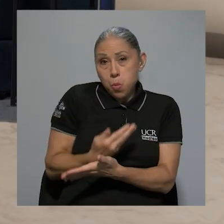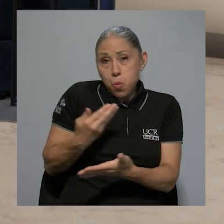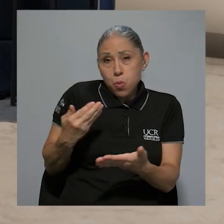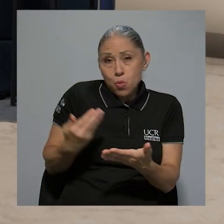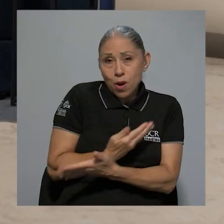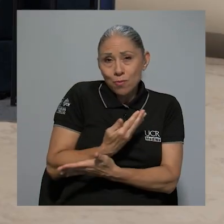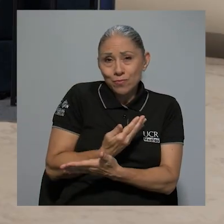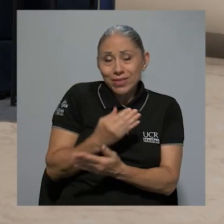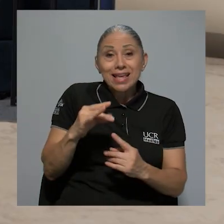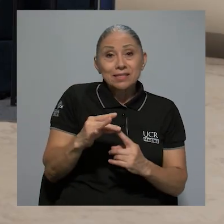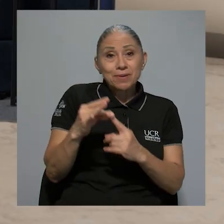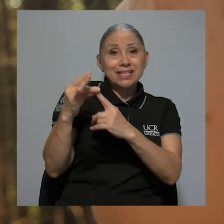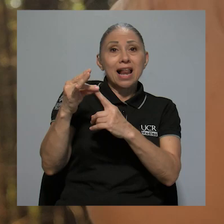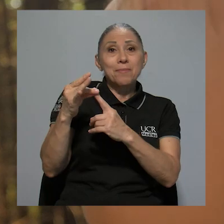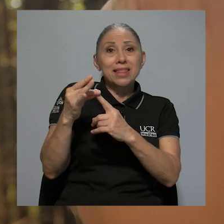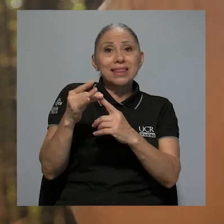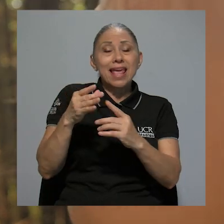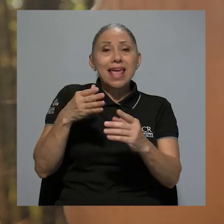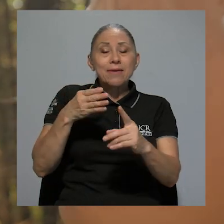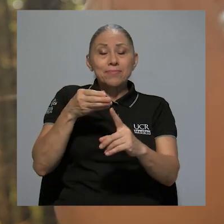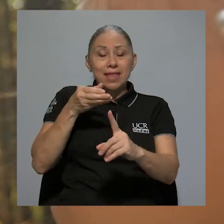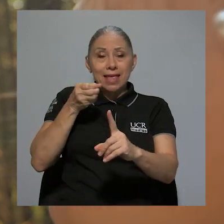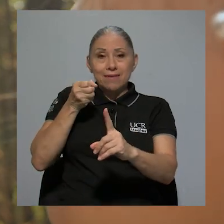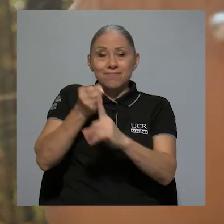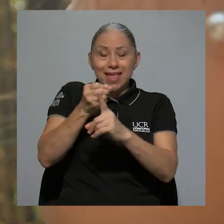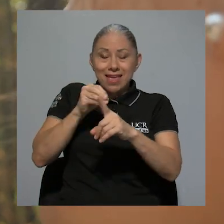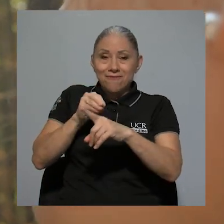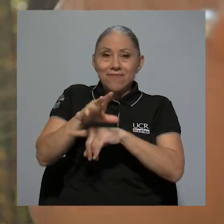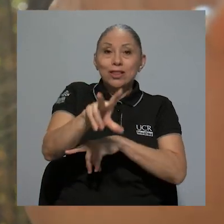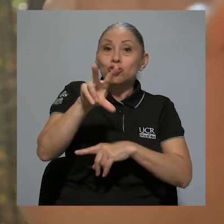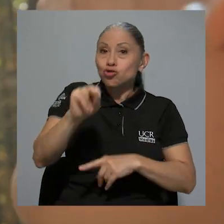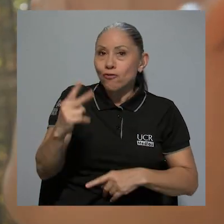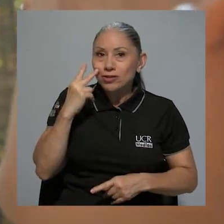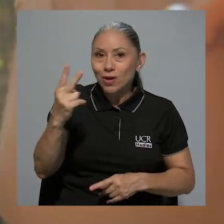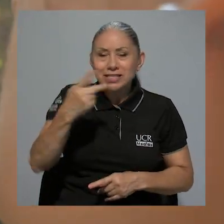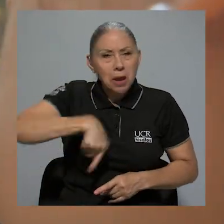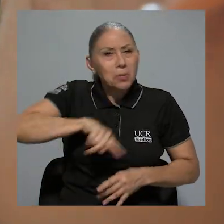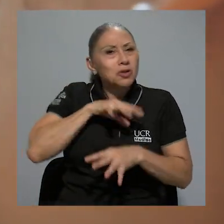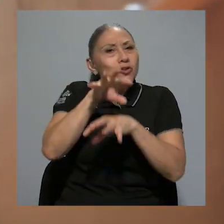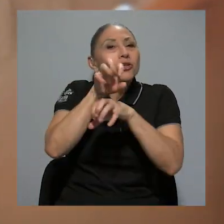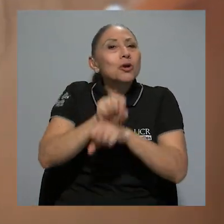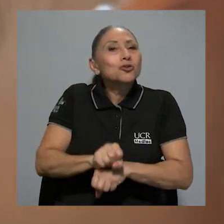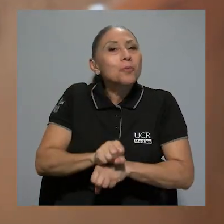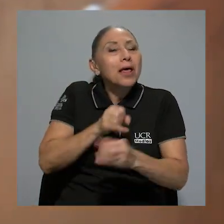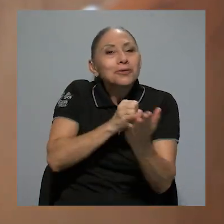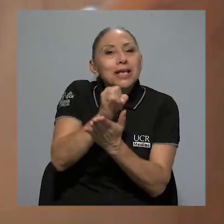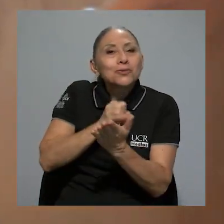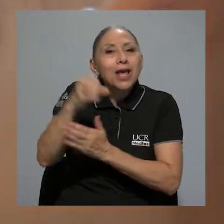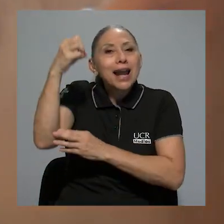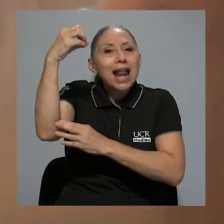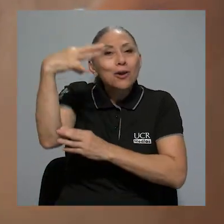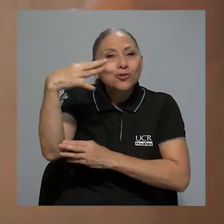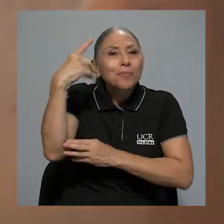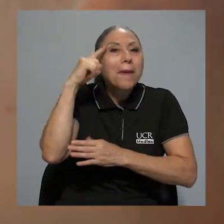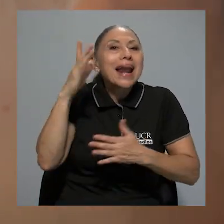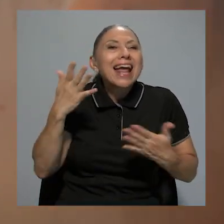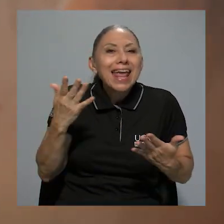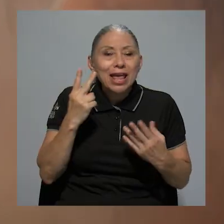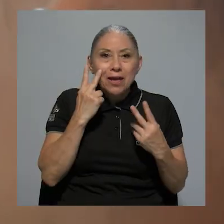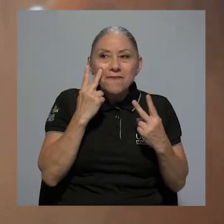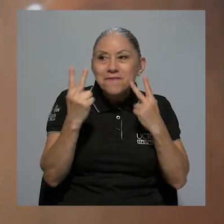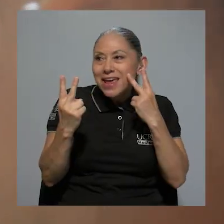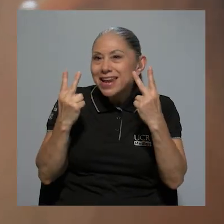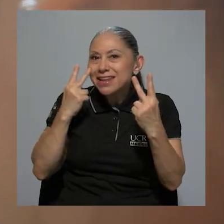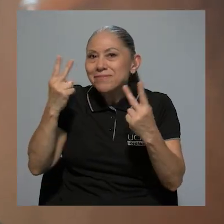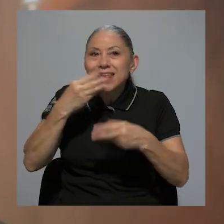sobre todo los efectos que son no visuales, porque estamos acostumbrados a estudiar la luz para ver, ¿verdad? Uh-huh. Para ver lo